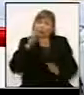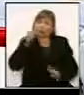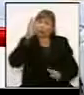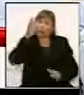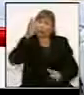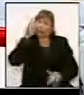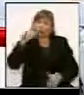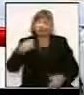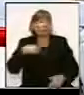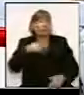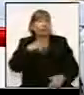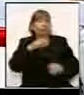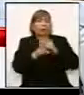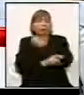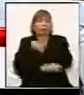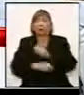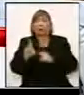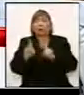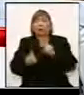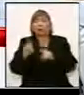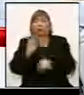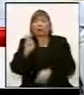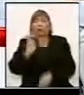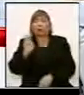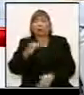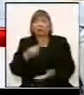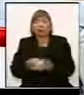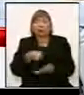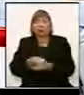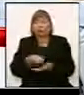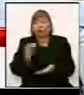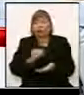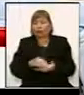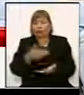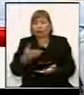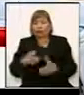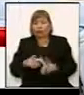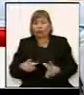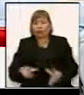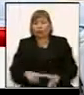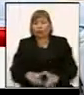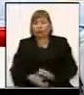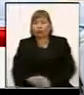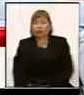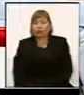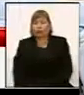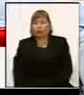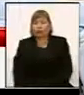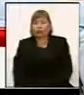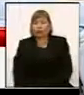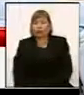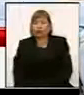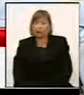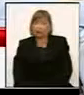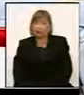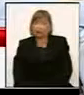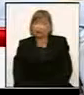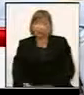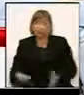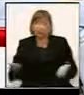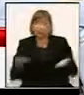nuestro país que unos cuantos dólares que se pueden pagar un poco más en esa zona. En eso estamos,